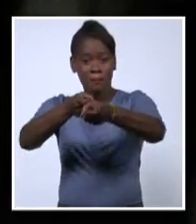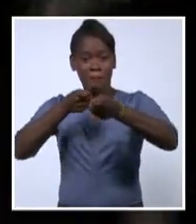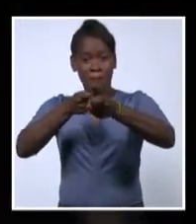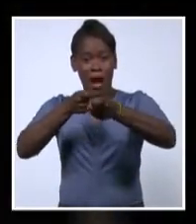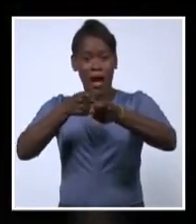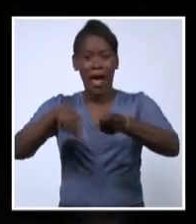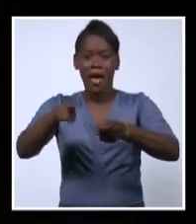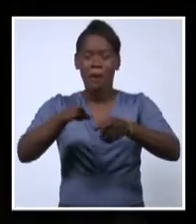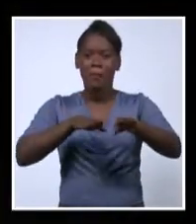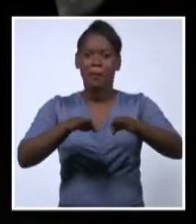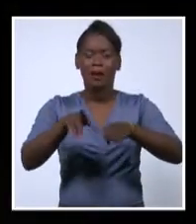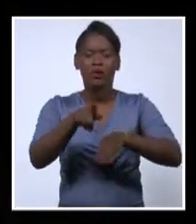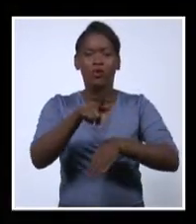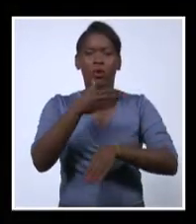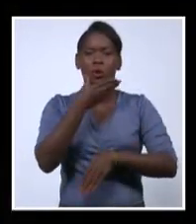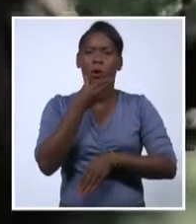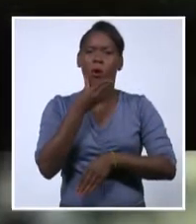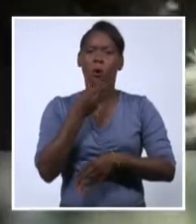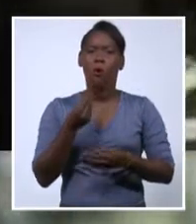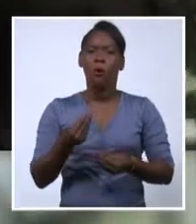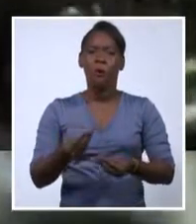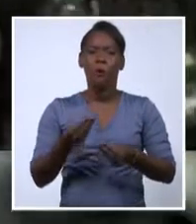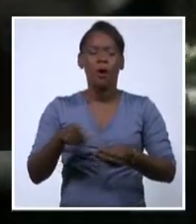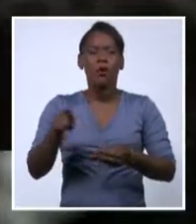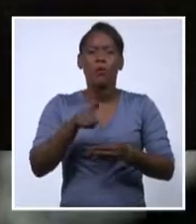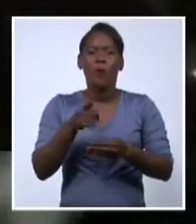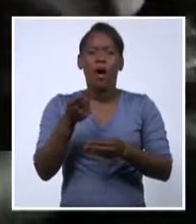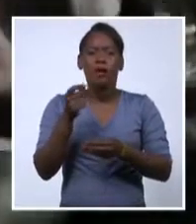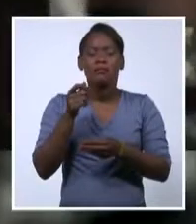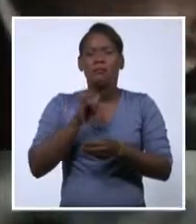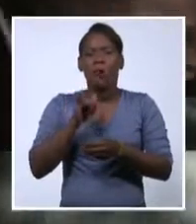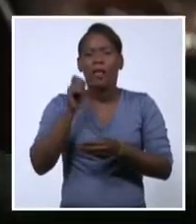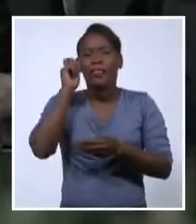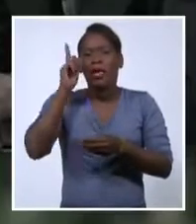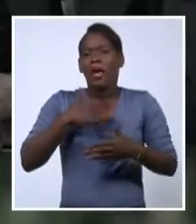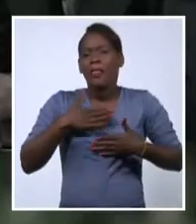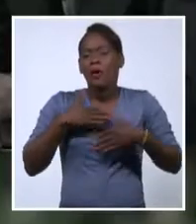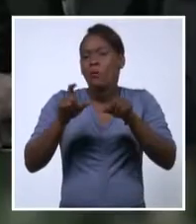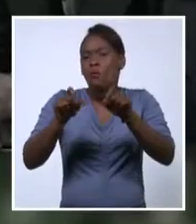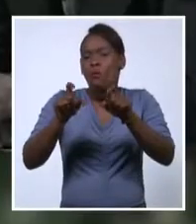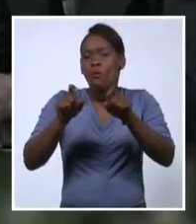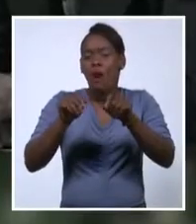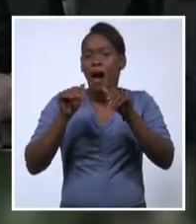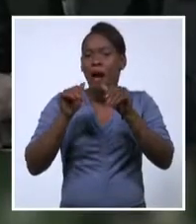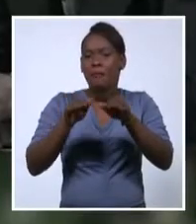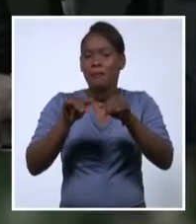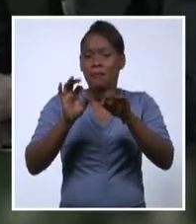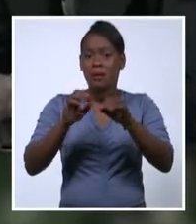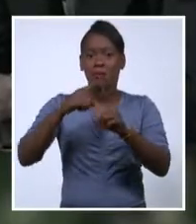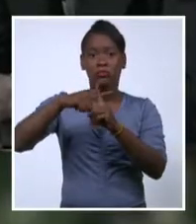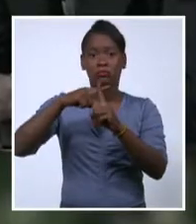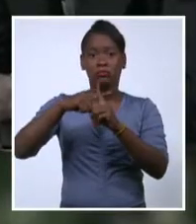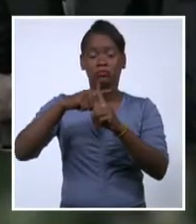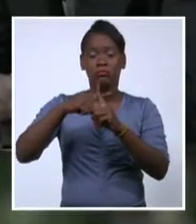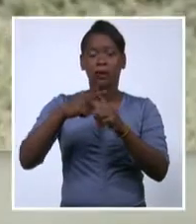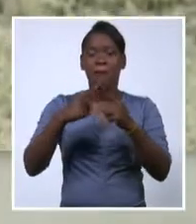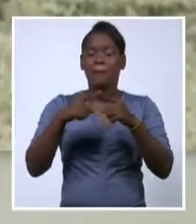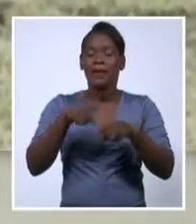inmortalidad y el pueblo en duelo acomodó la travesía. No fueron solo ellos, fue ese símbolo. Para algunos la injusticia es solo un daño